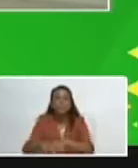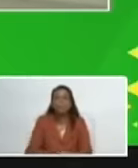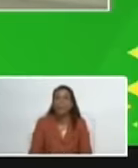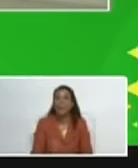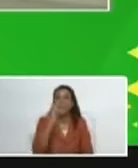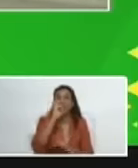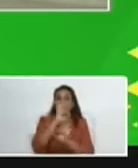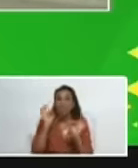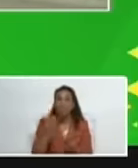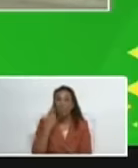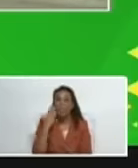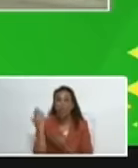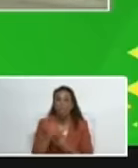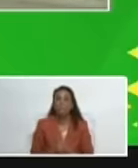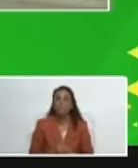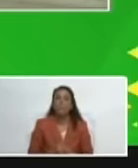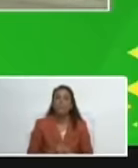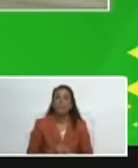primer lugar,